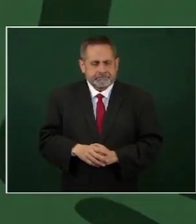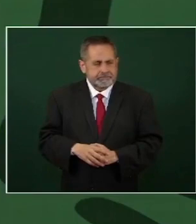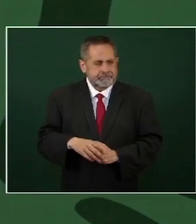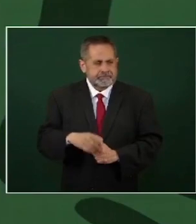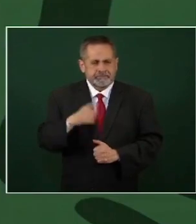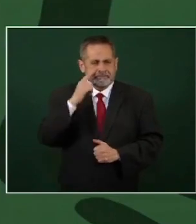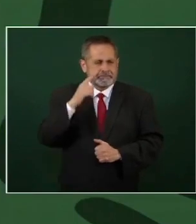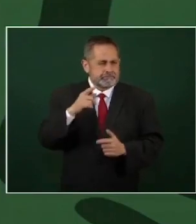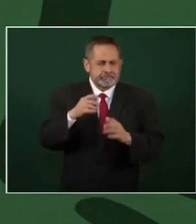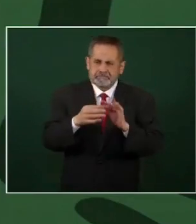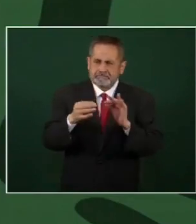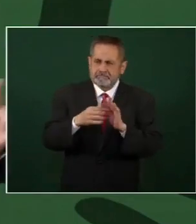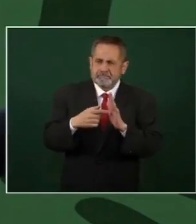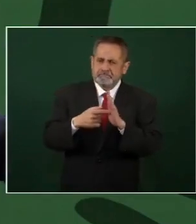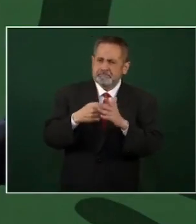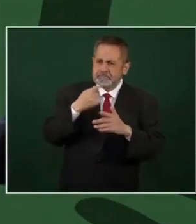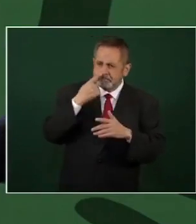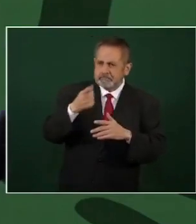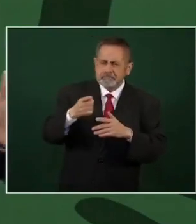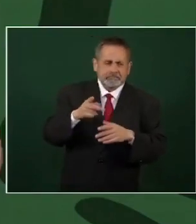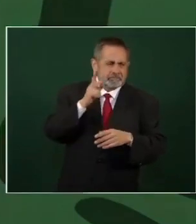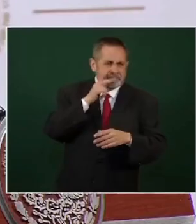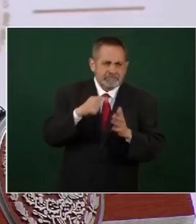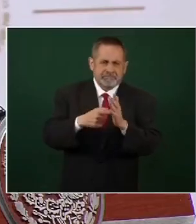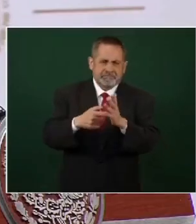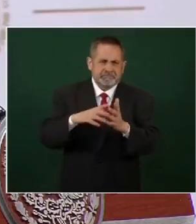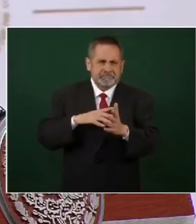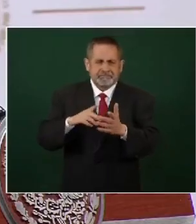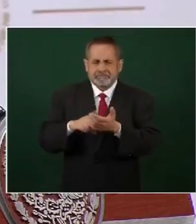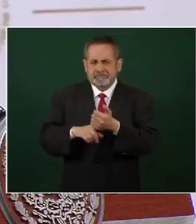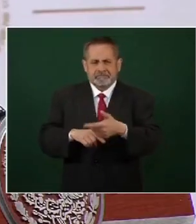exponer, de probar.